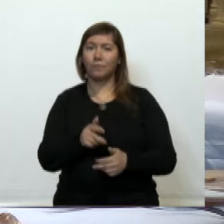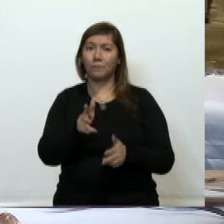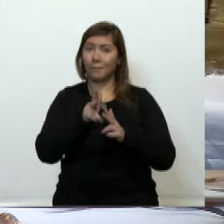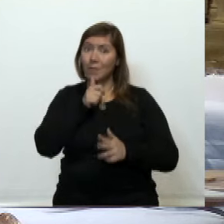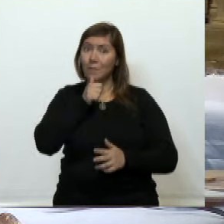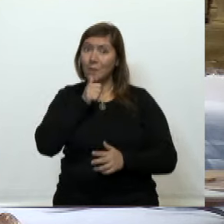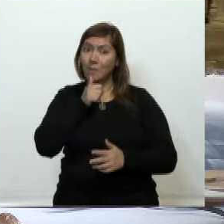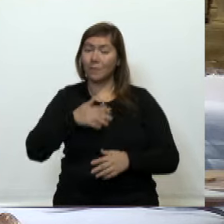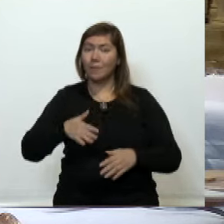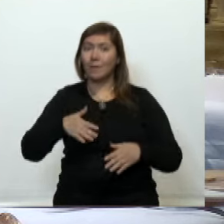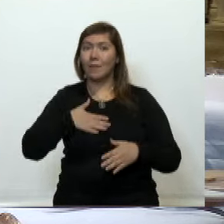el Gloria.